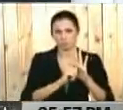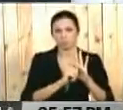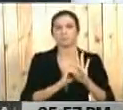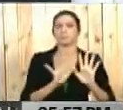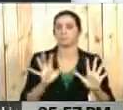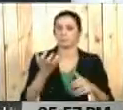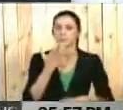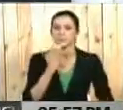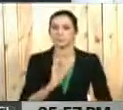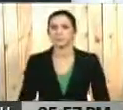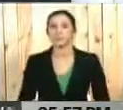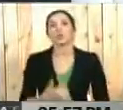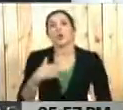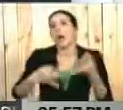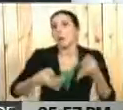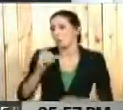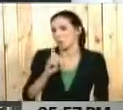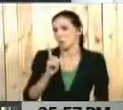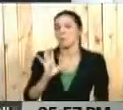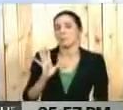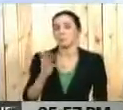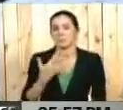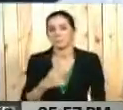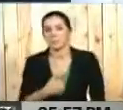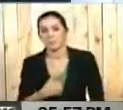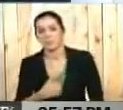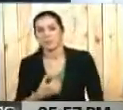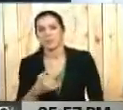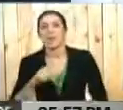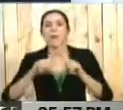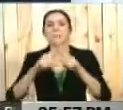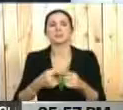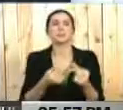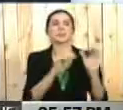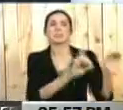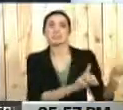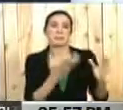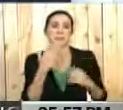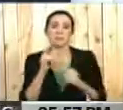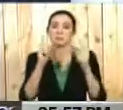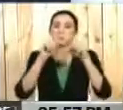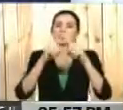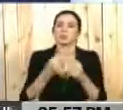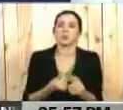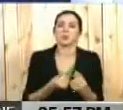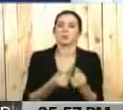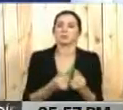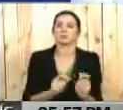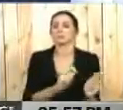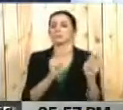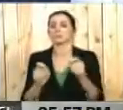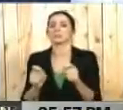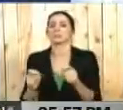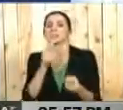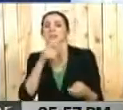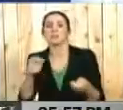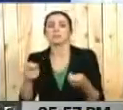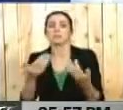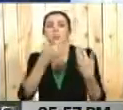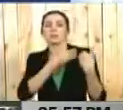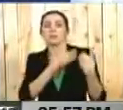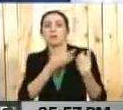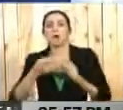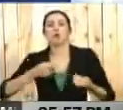que está podría diciendo. Decidir, miren, aquí el presupuesto lo va a manejar directamente el Ejecutivo a través de la figura del Presidente de la